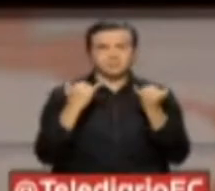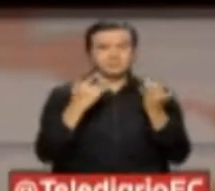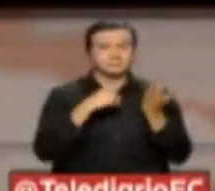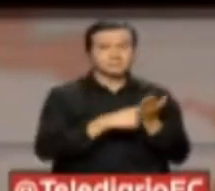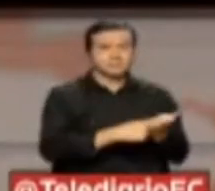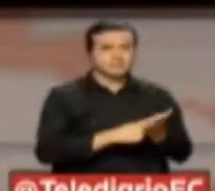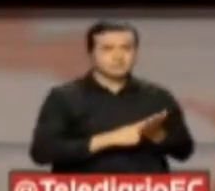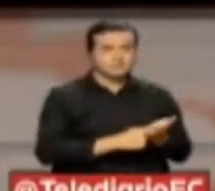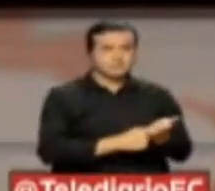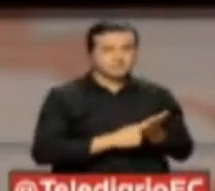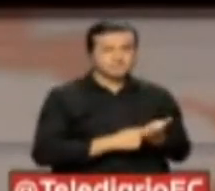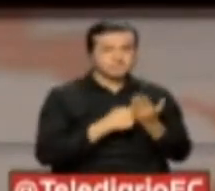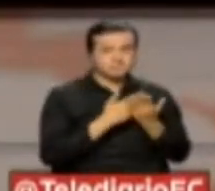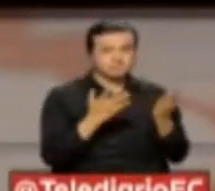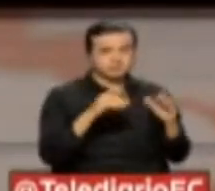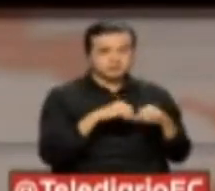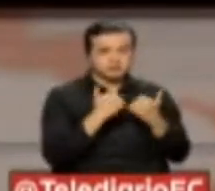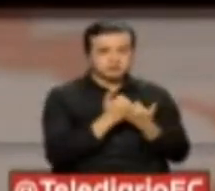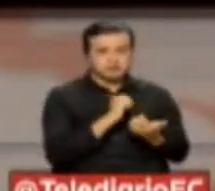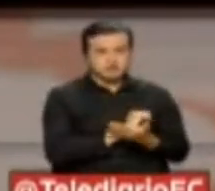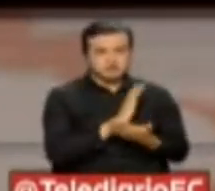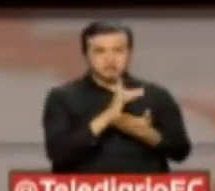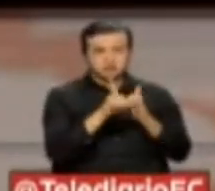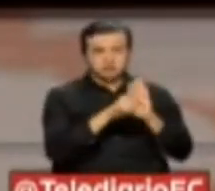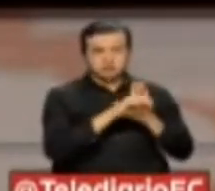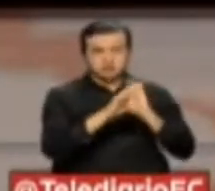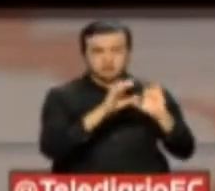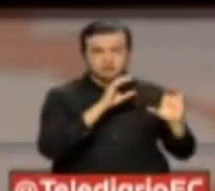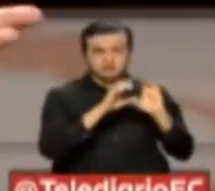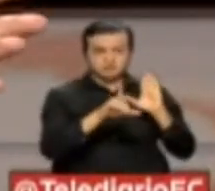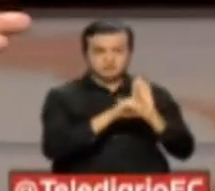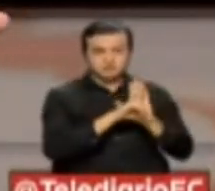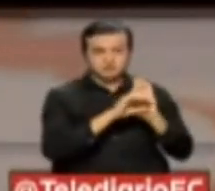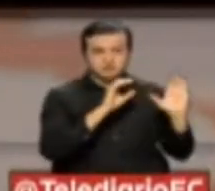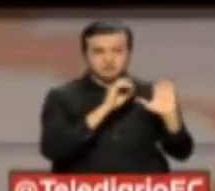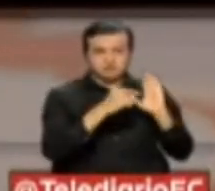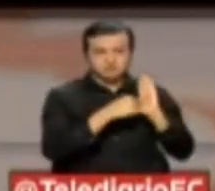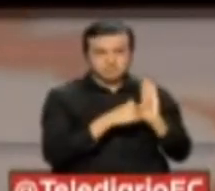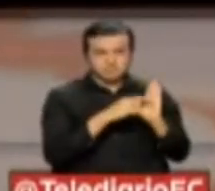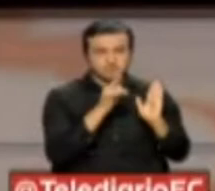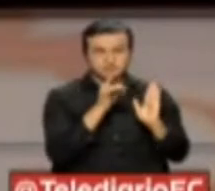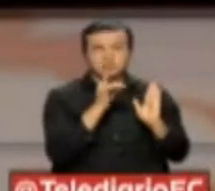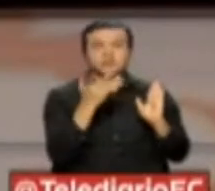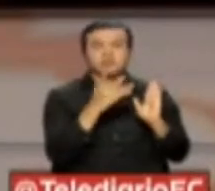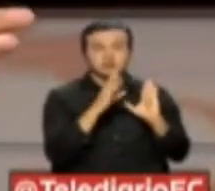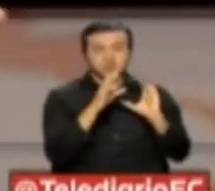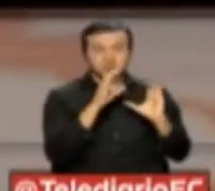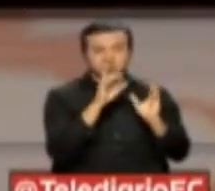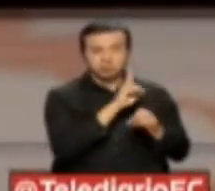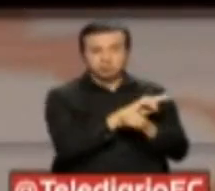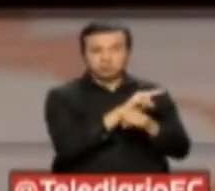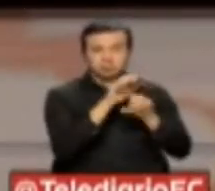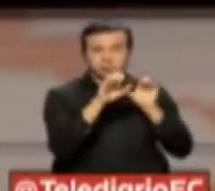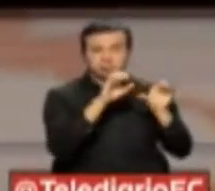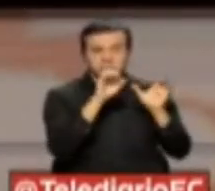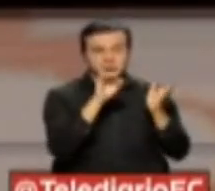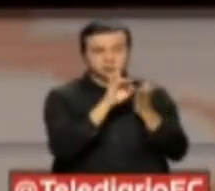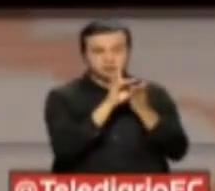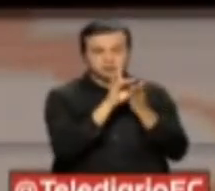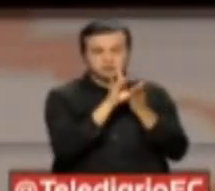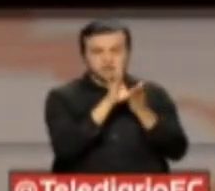debate en la asamblea la nueva ley de comunicación y esa nueva ley de comunicación se elimina la superintendencia